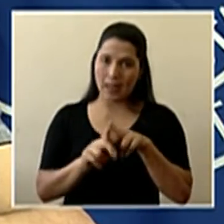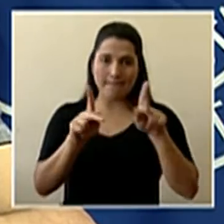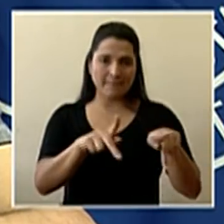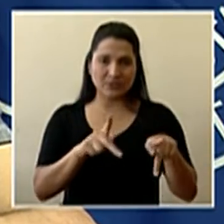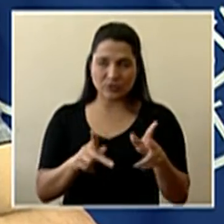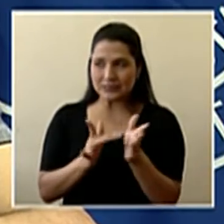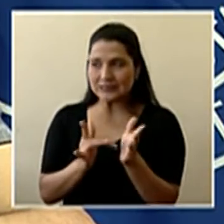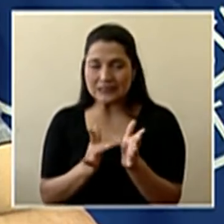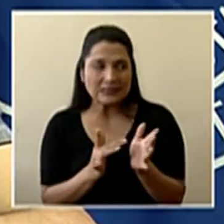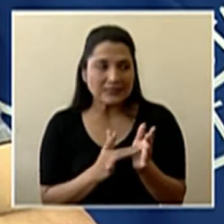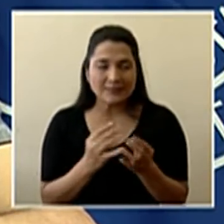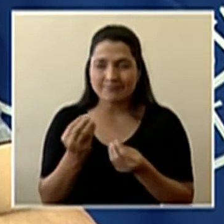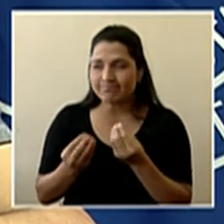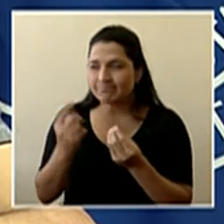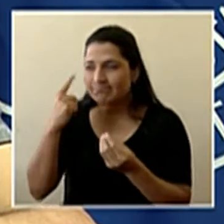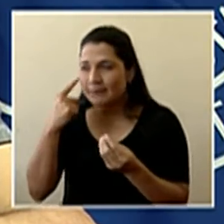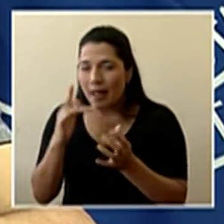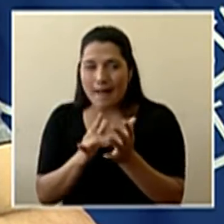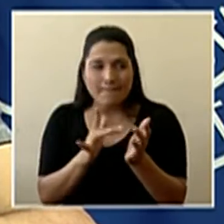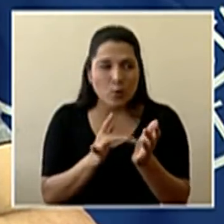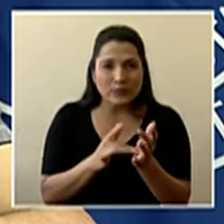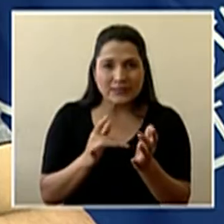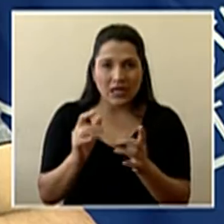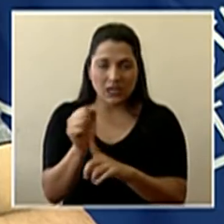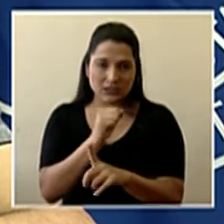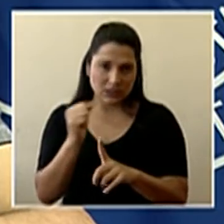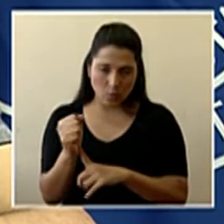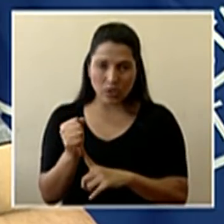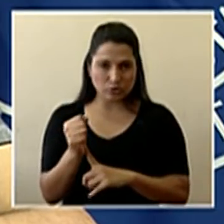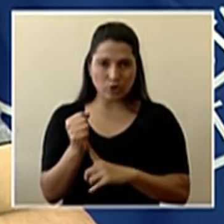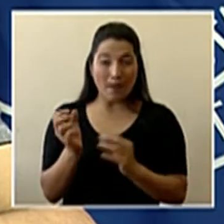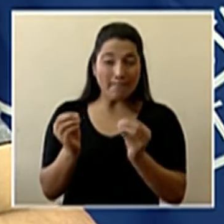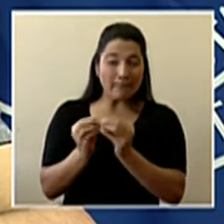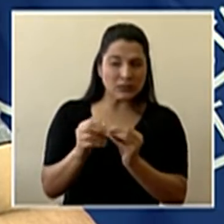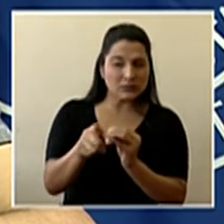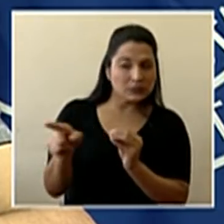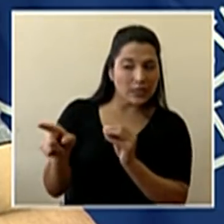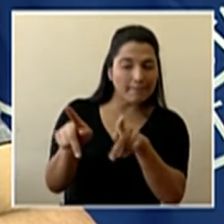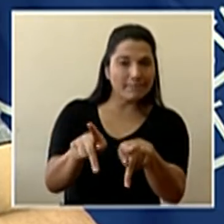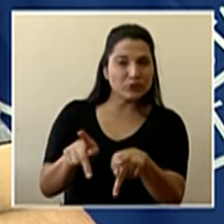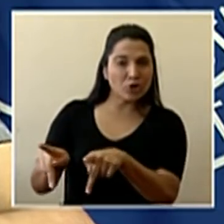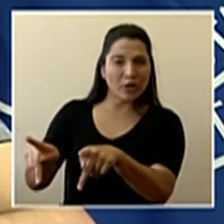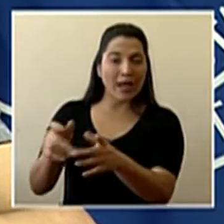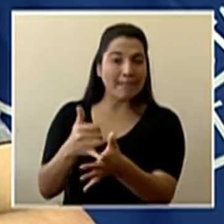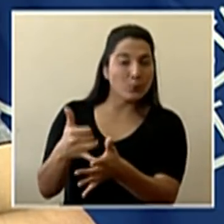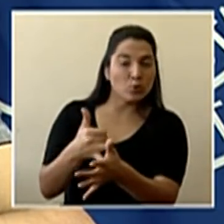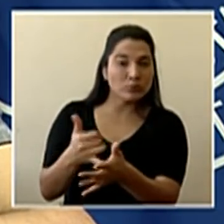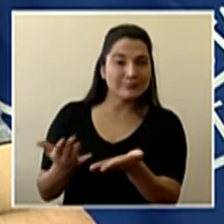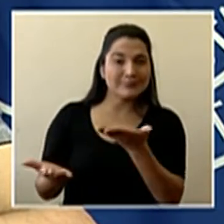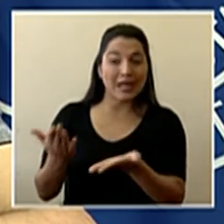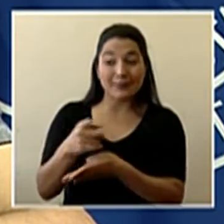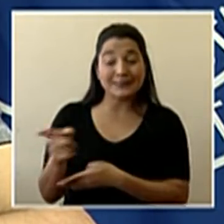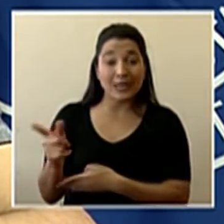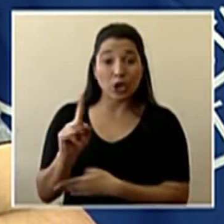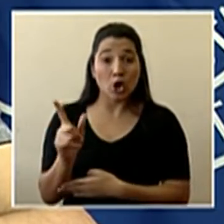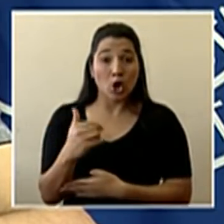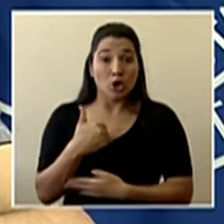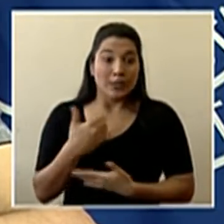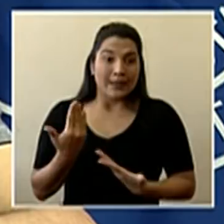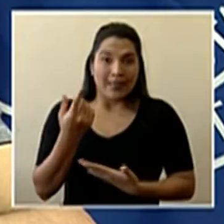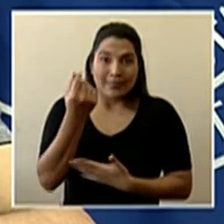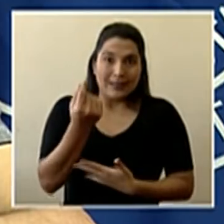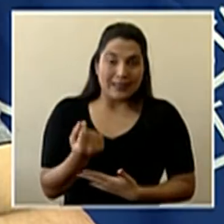cómo aprovecharse de situaciones, especialmente de personas más vulnerables que no pueden tal vez tener la